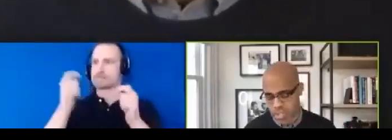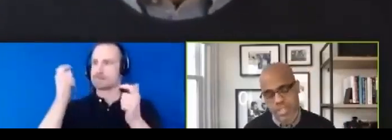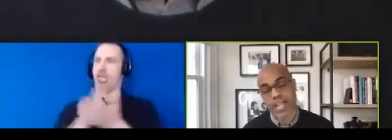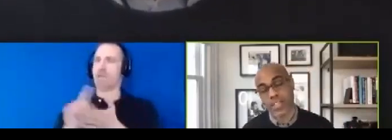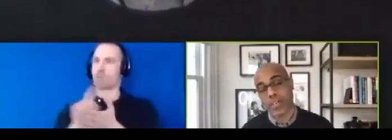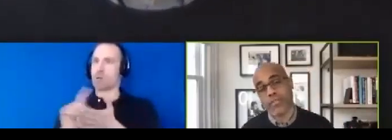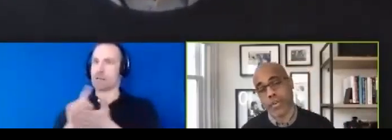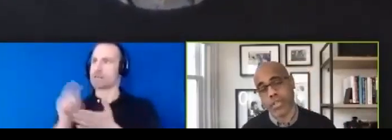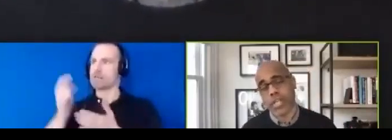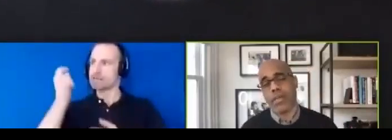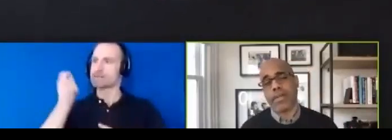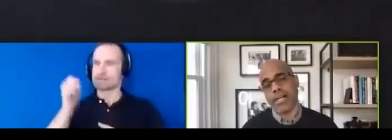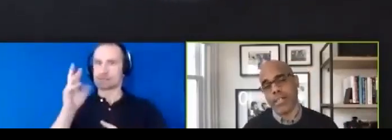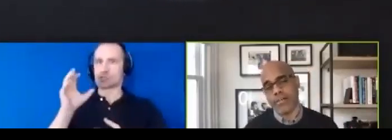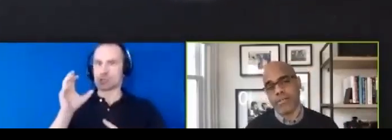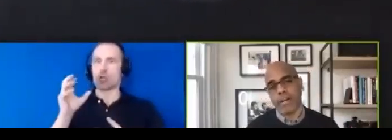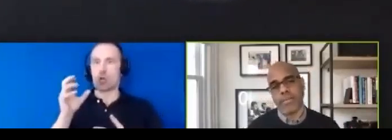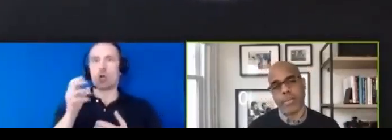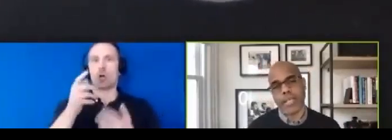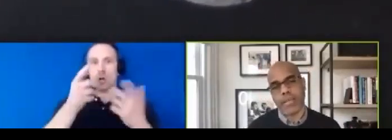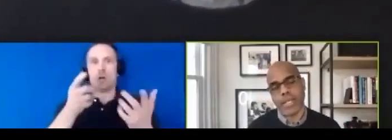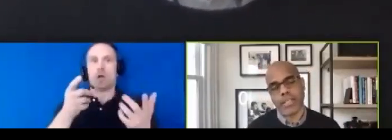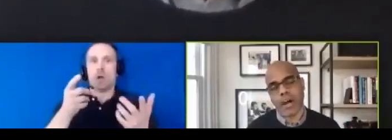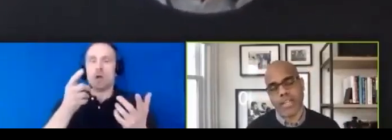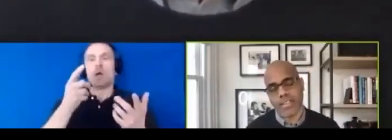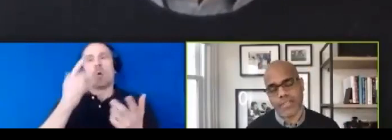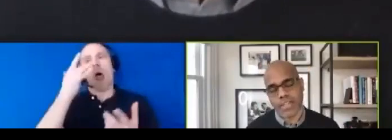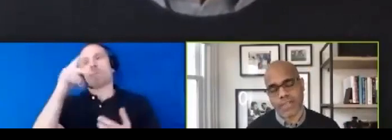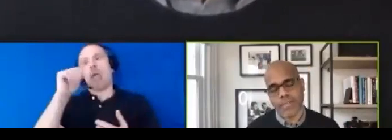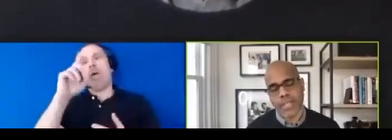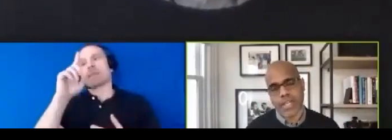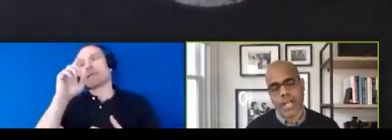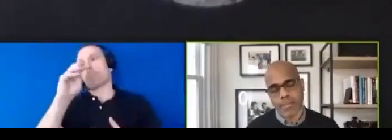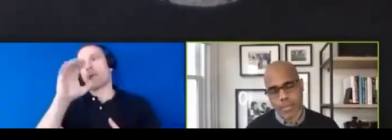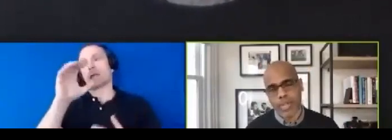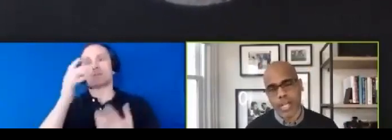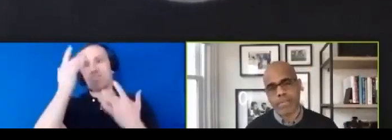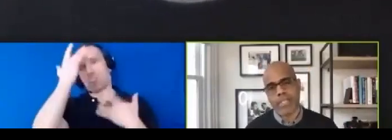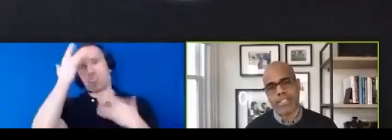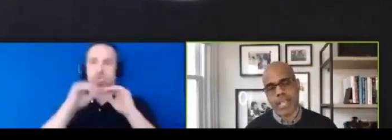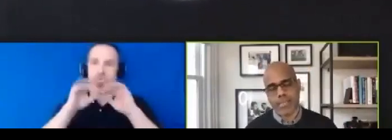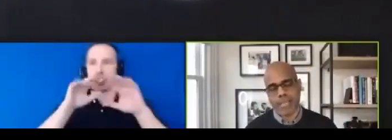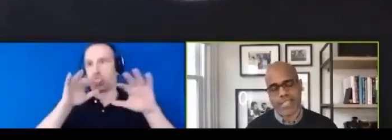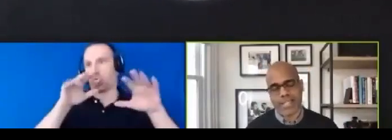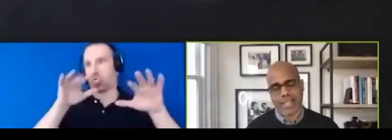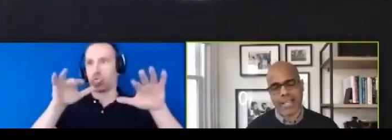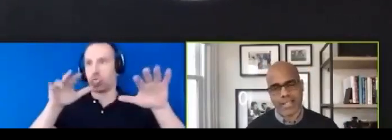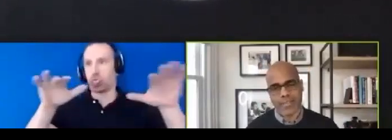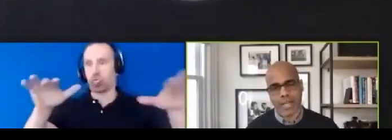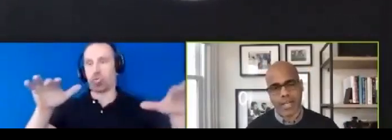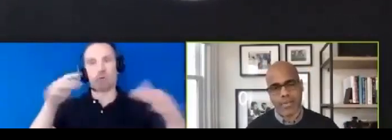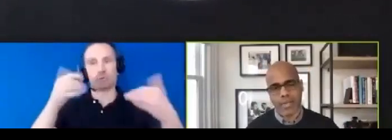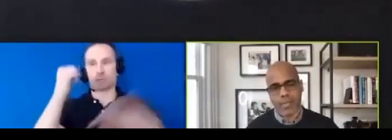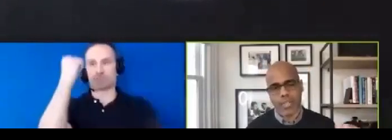gran noticia y en los cheques de desempleo se continuarán 400 dólares por semana y eso continuará